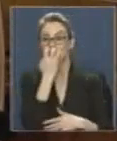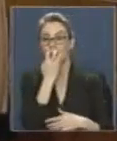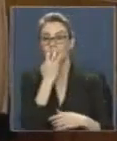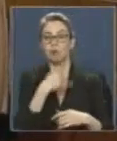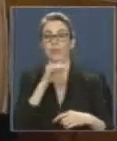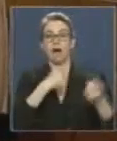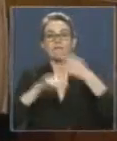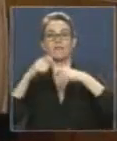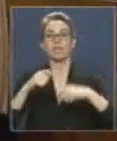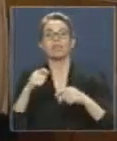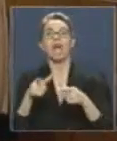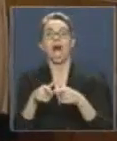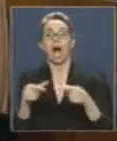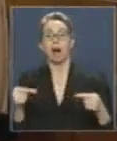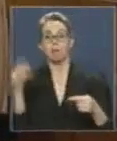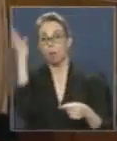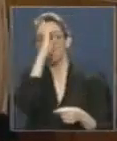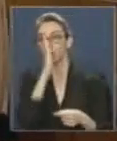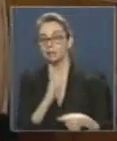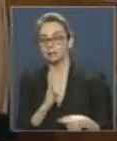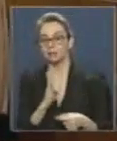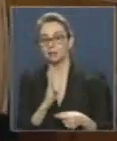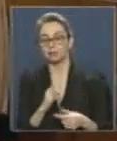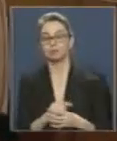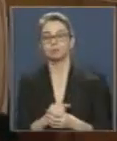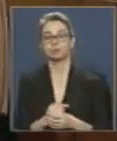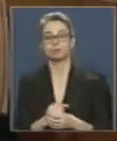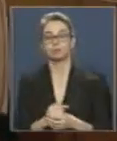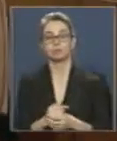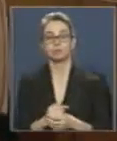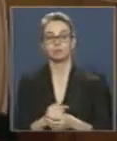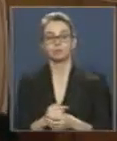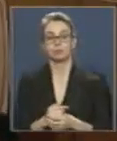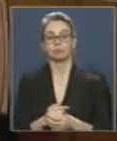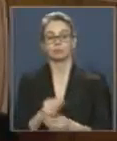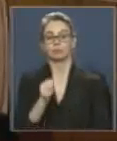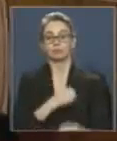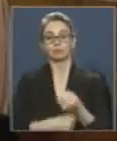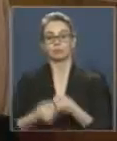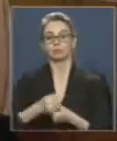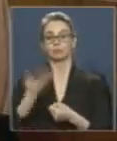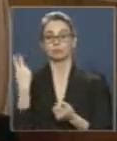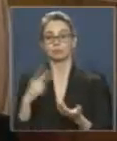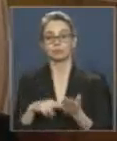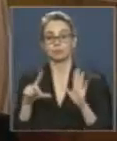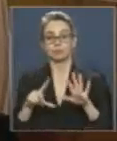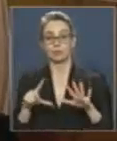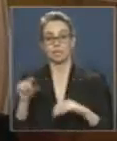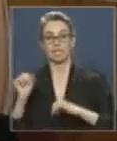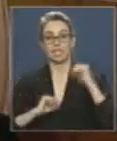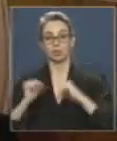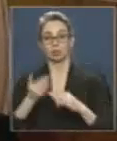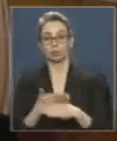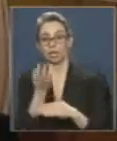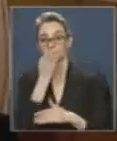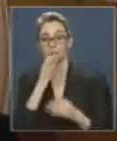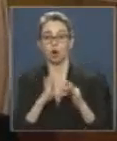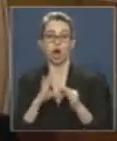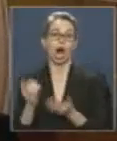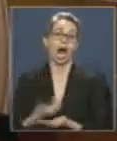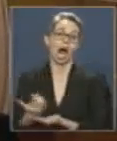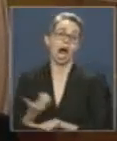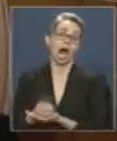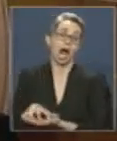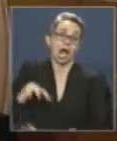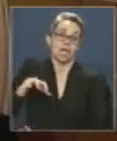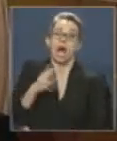vende a países como Japón, Brasil, entre otros. Durante el año 2017, esta industria reportó ganancias equivalentes a